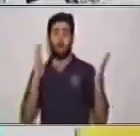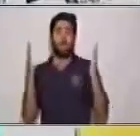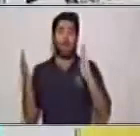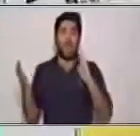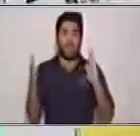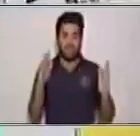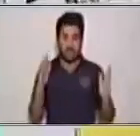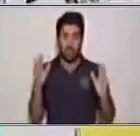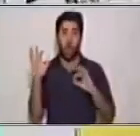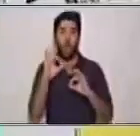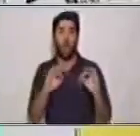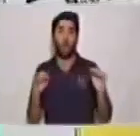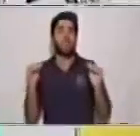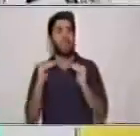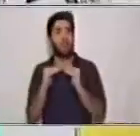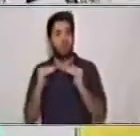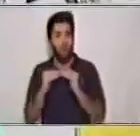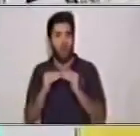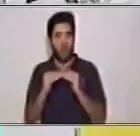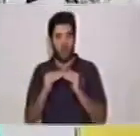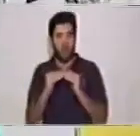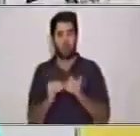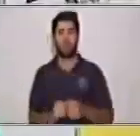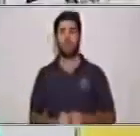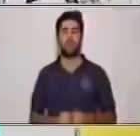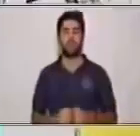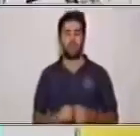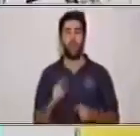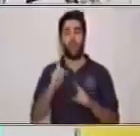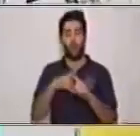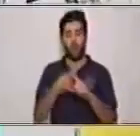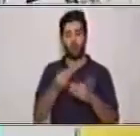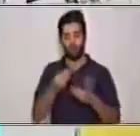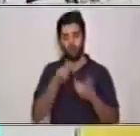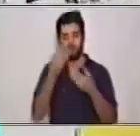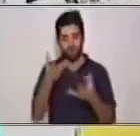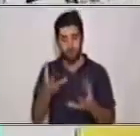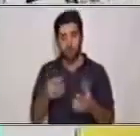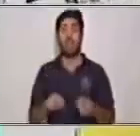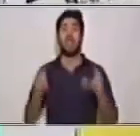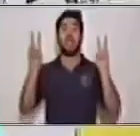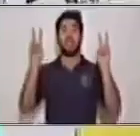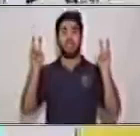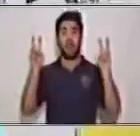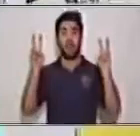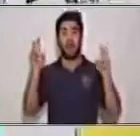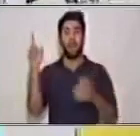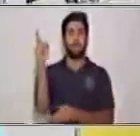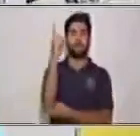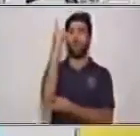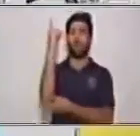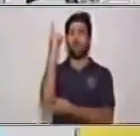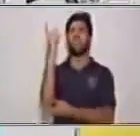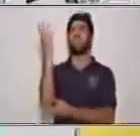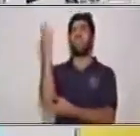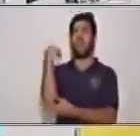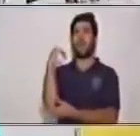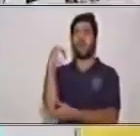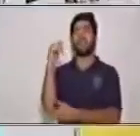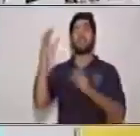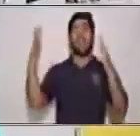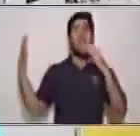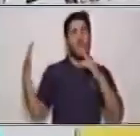sea similar a algo que están expresando. Uno de sus temas principales en la mitología griega es la